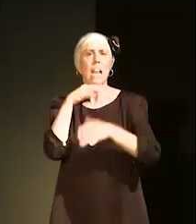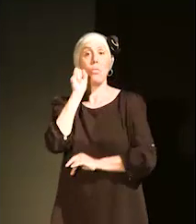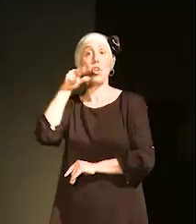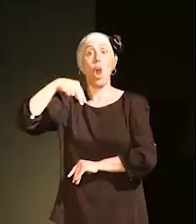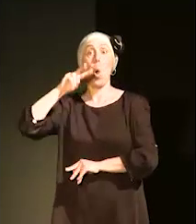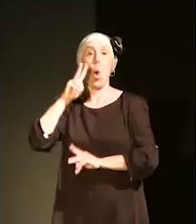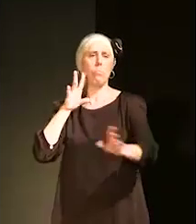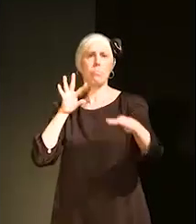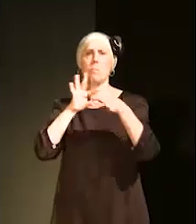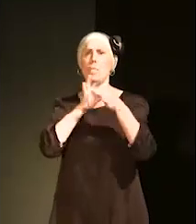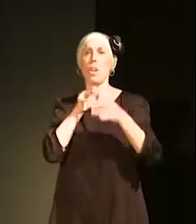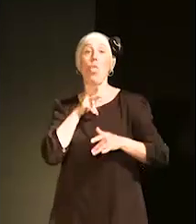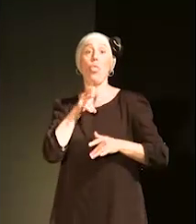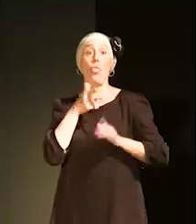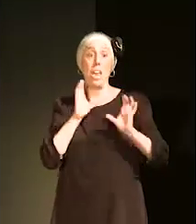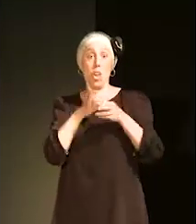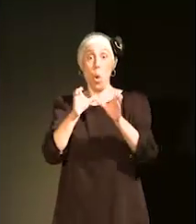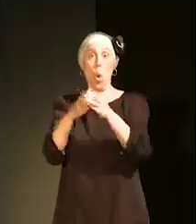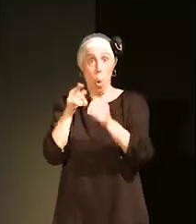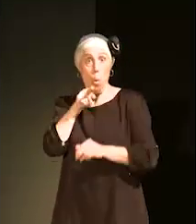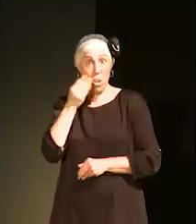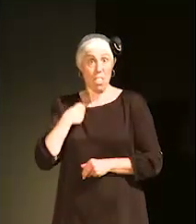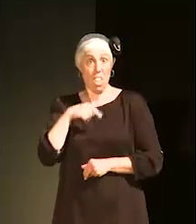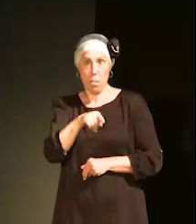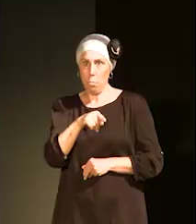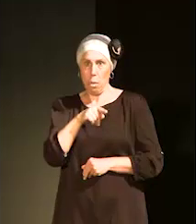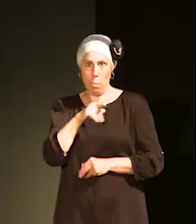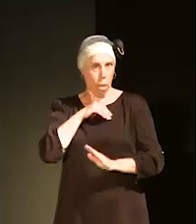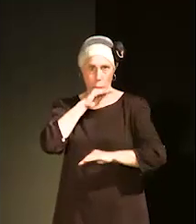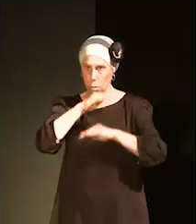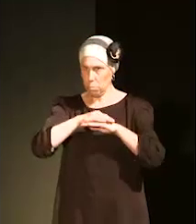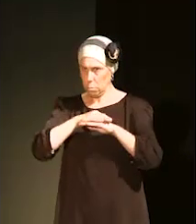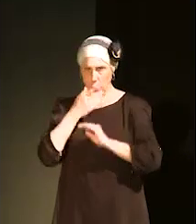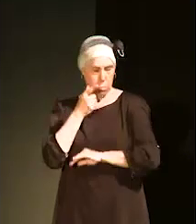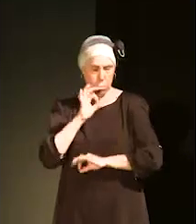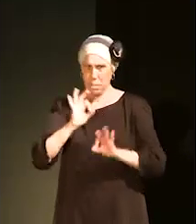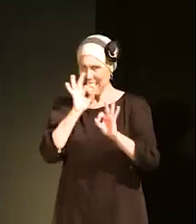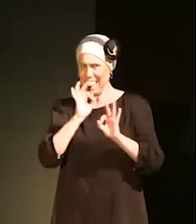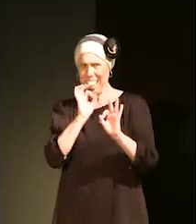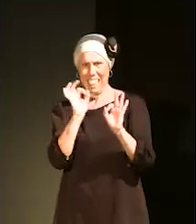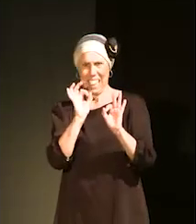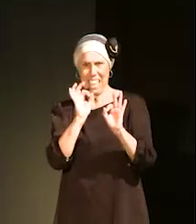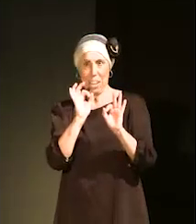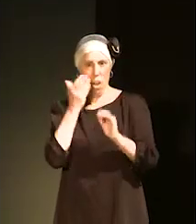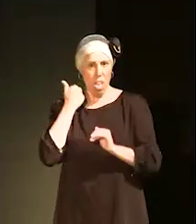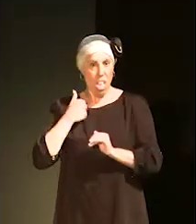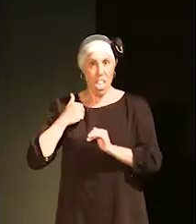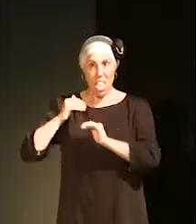de estos pueblos no se ha cumplido han pasado